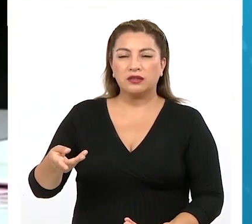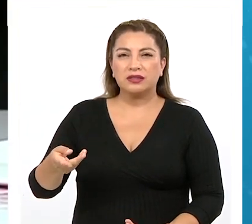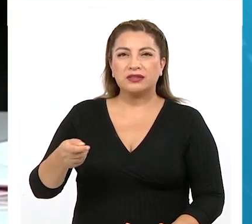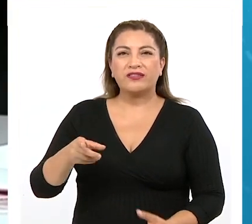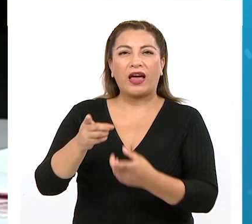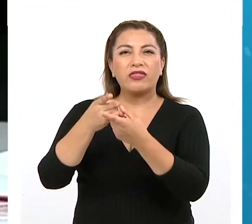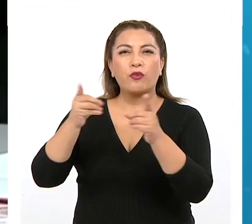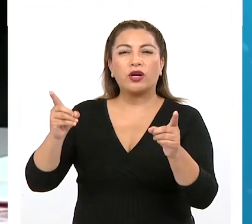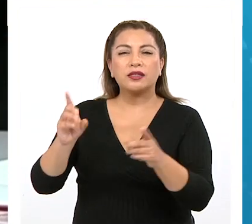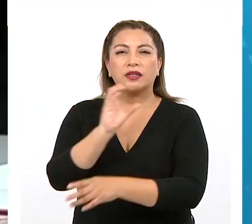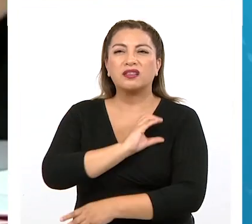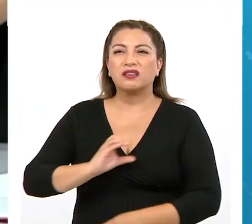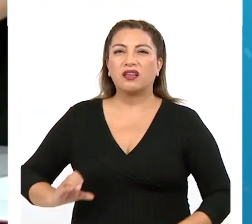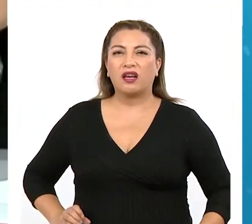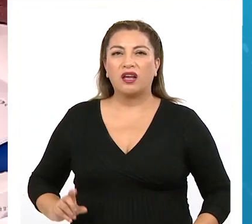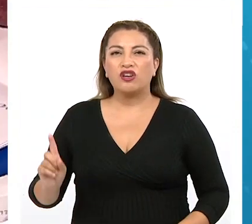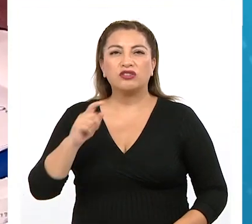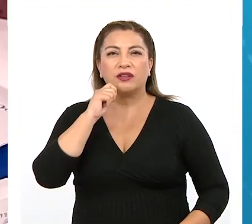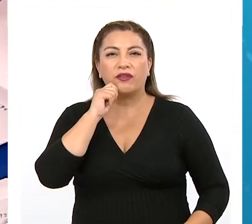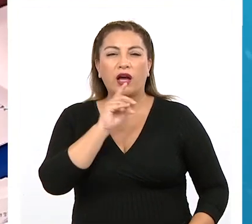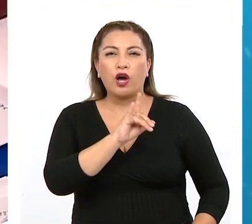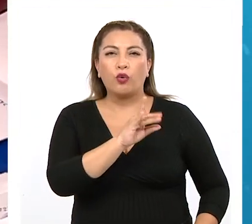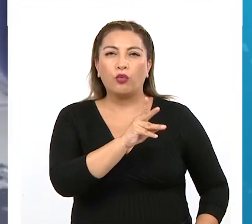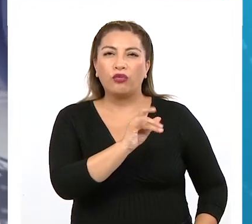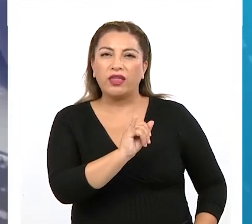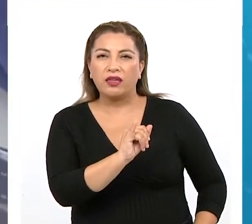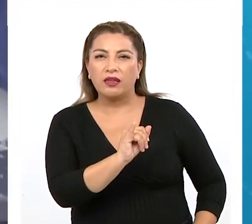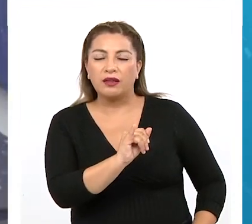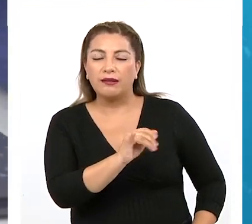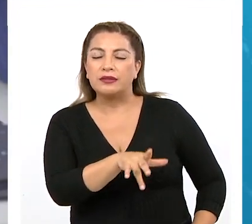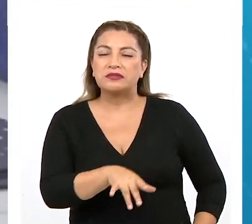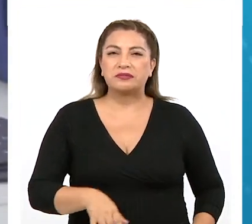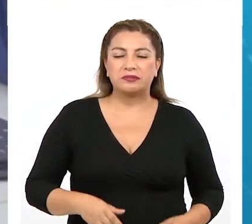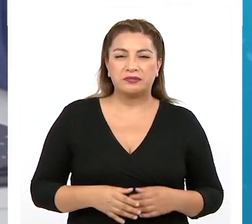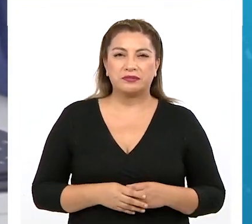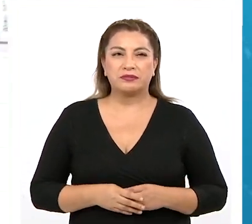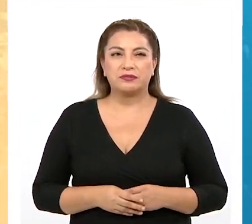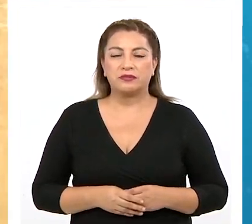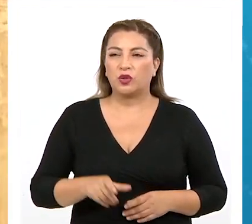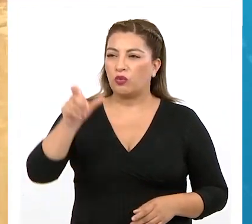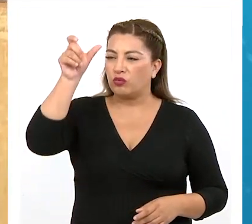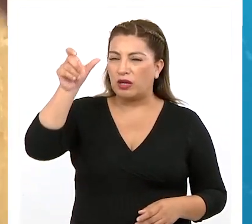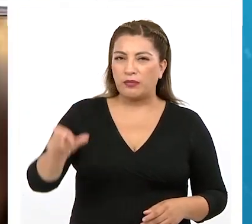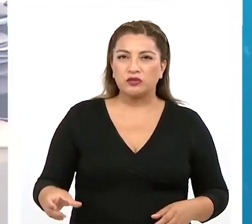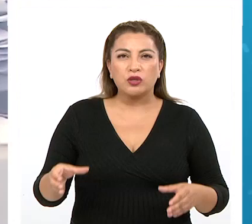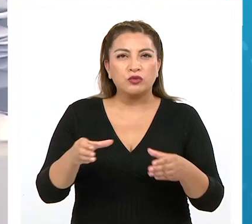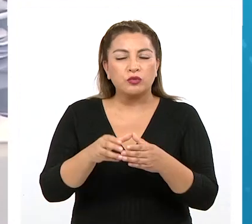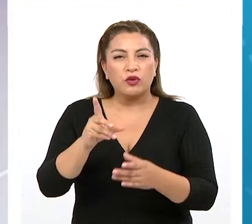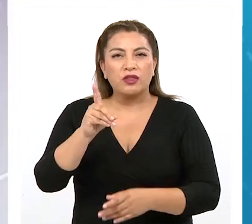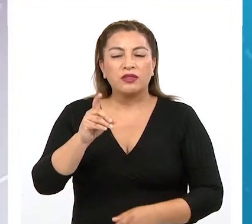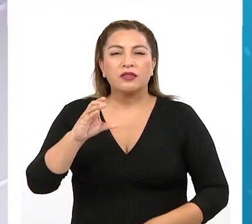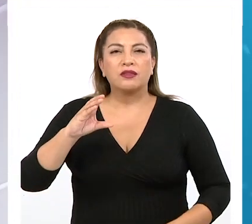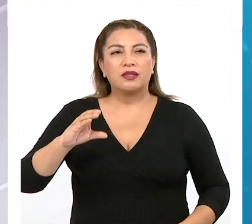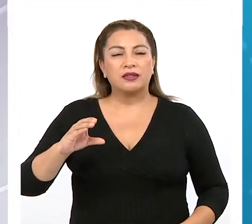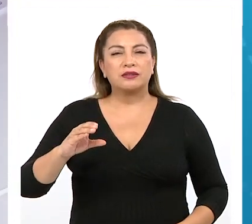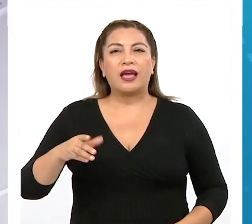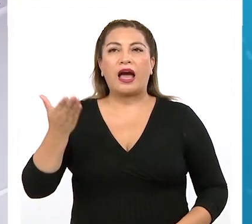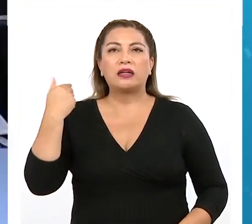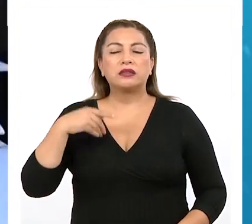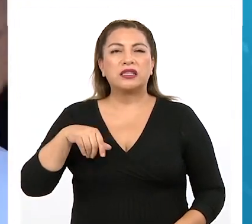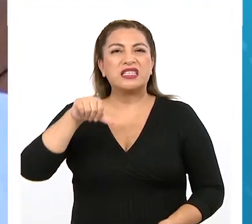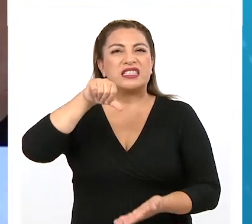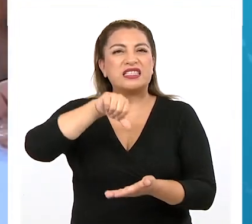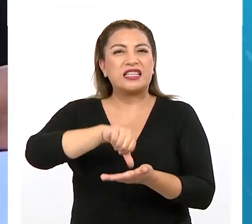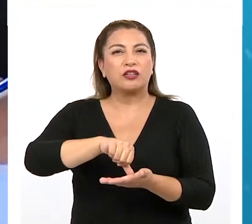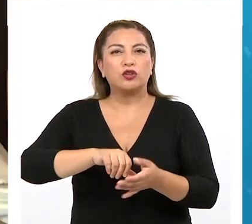democracia cristiana que de la UDI, porque básicamente una figura de la DC que se declaró ser de centro izquierda durante